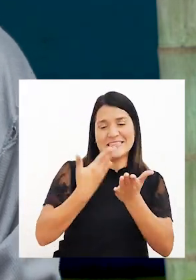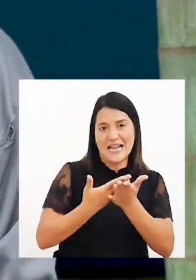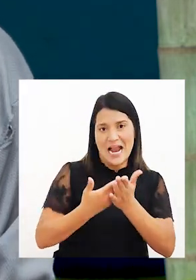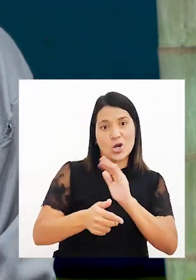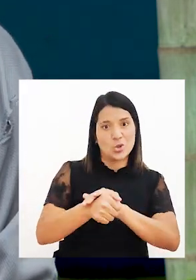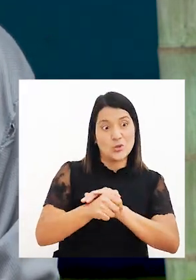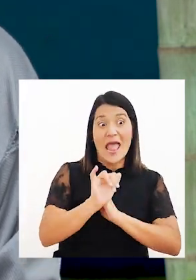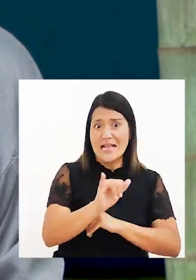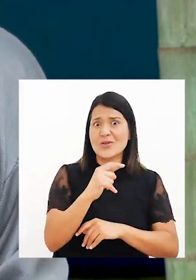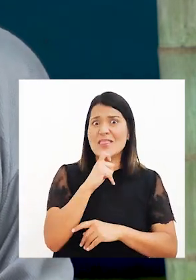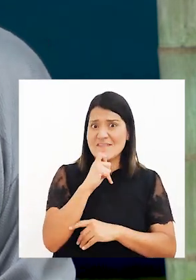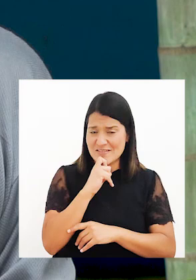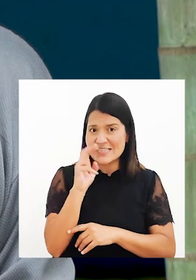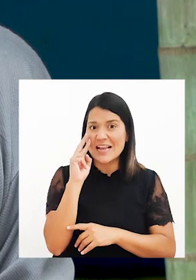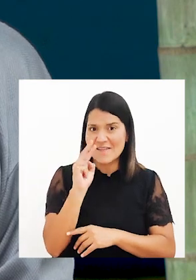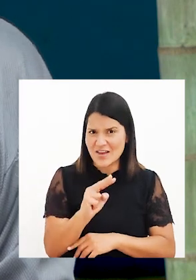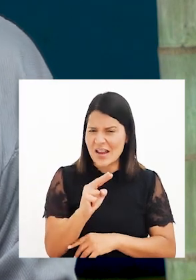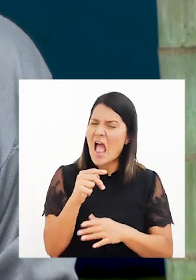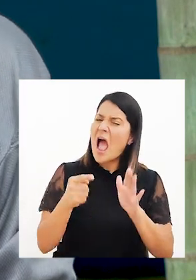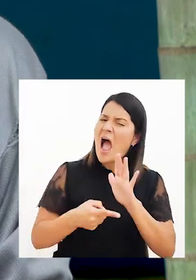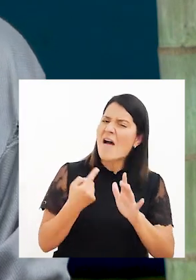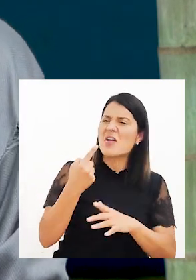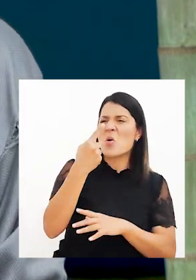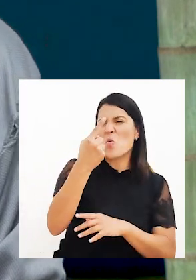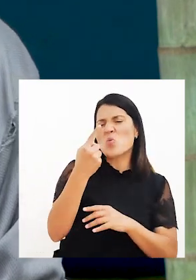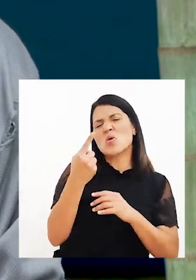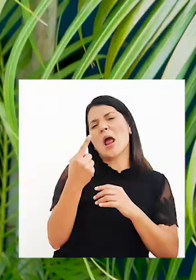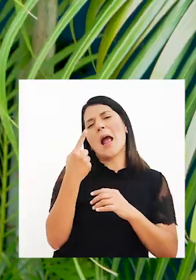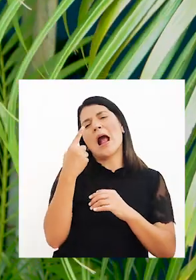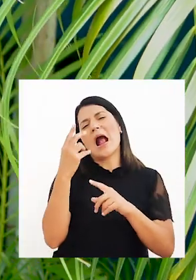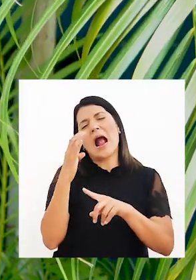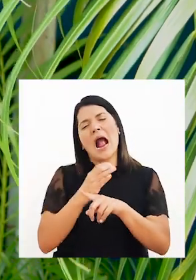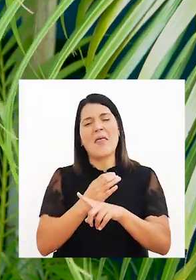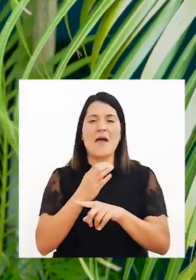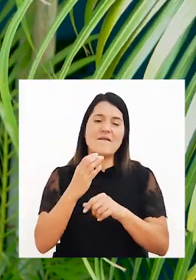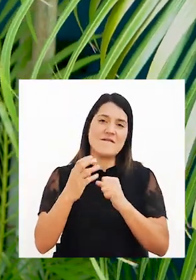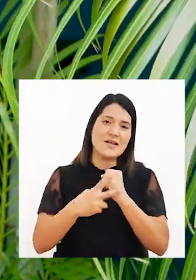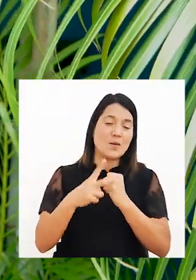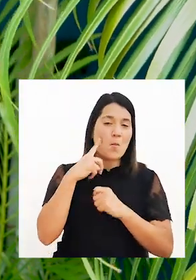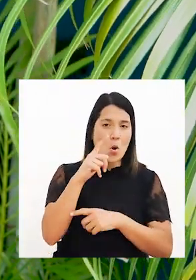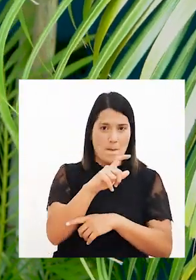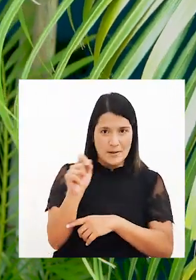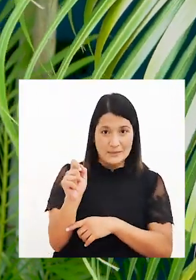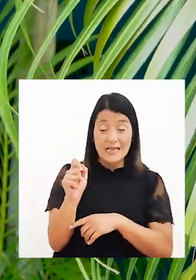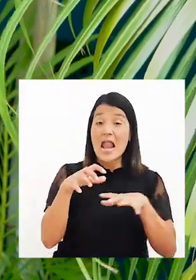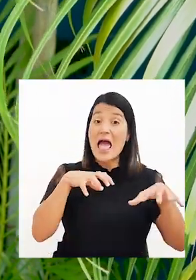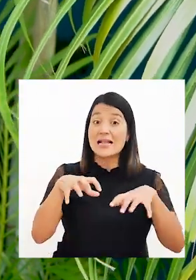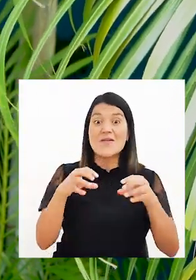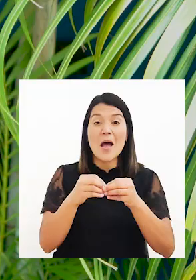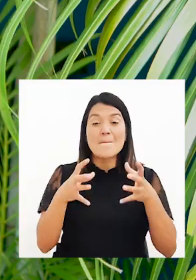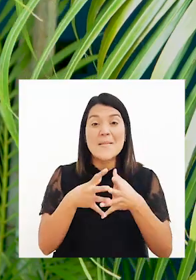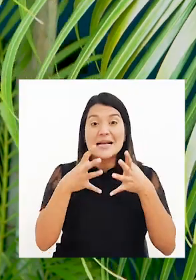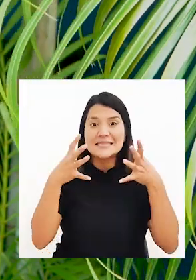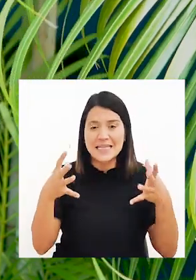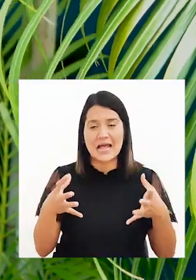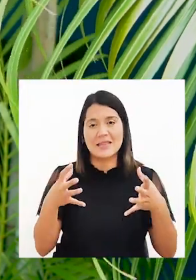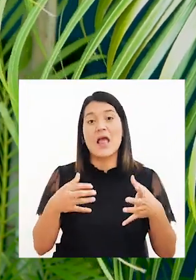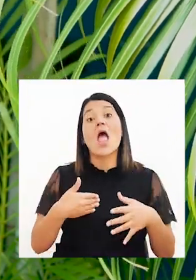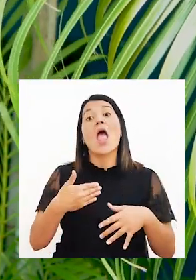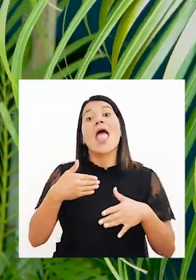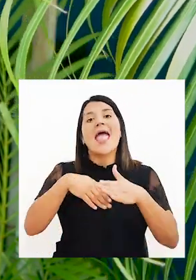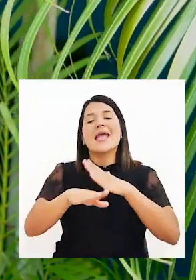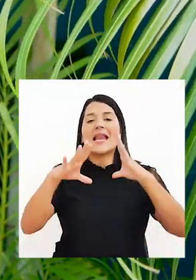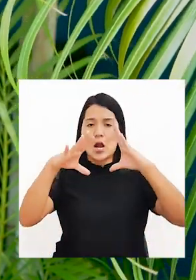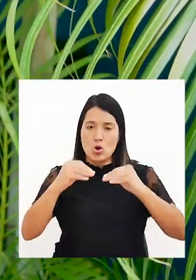ver, ¿verdad? Normalmente tenemos una arribada una vez por mes, ¿verdad? Normalmente la actividad más grande de tortugas viene con la marea alta durante la